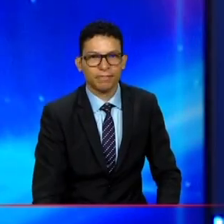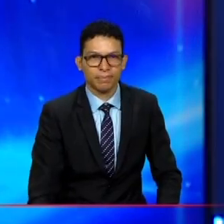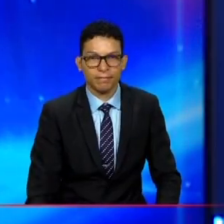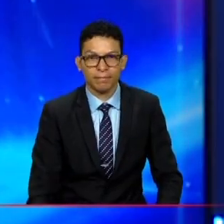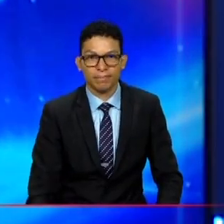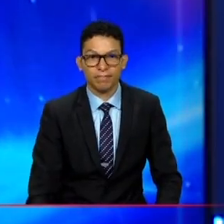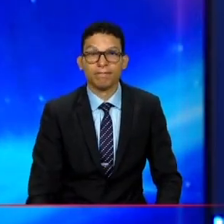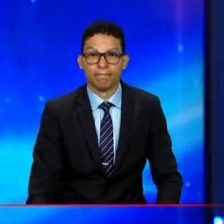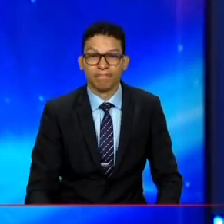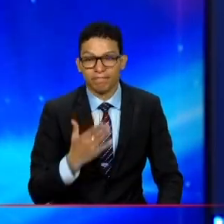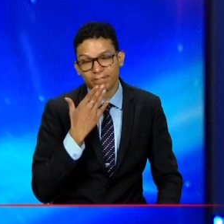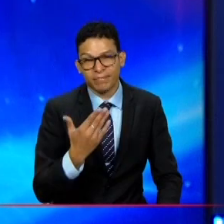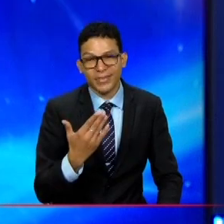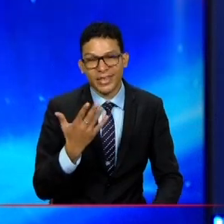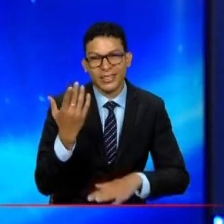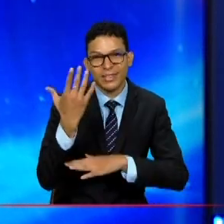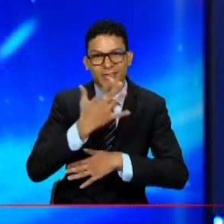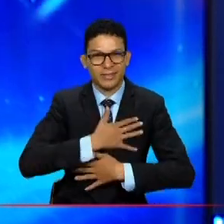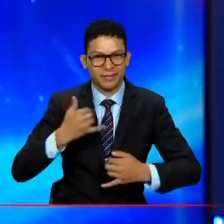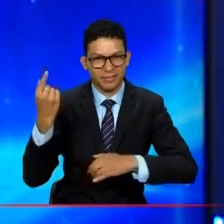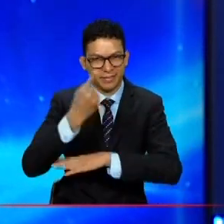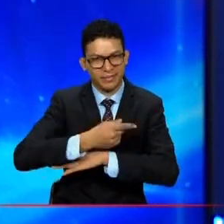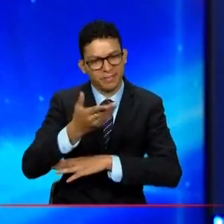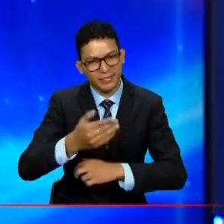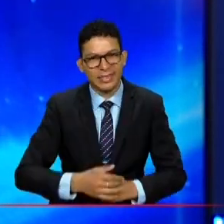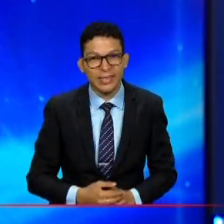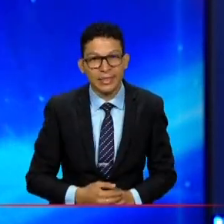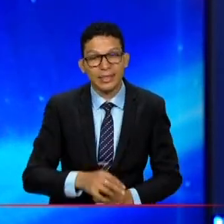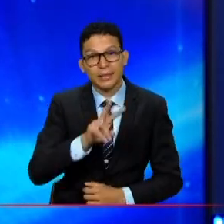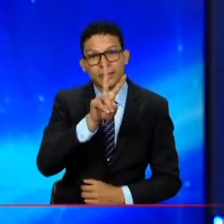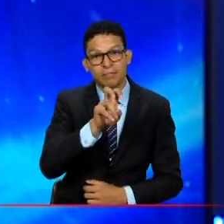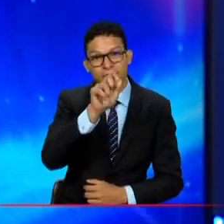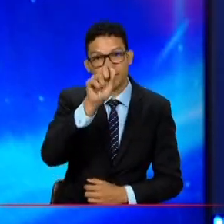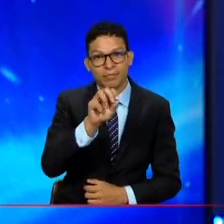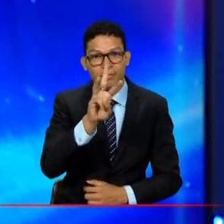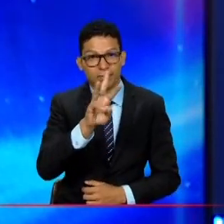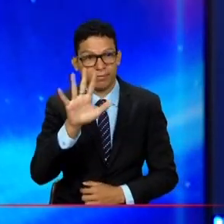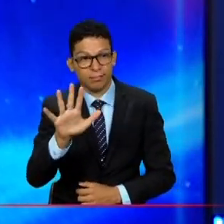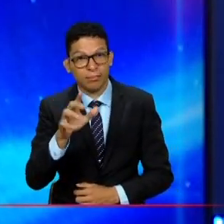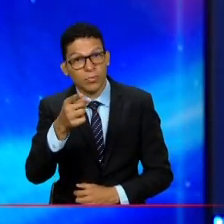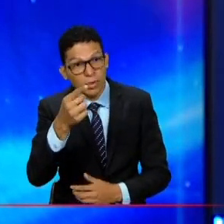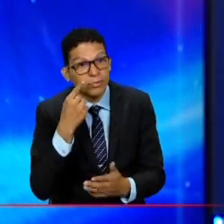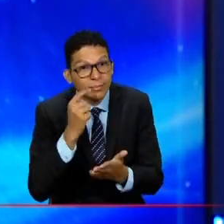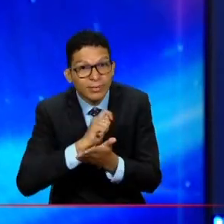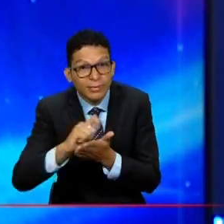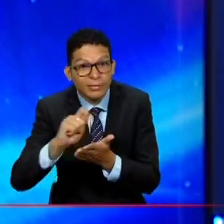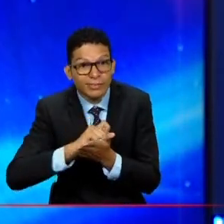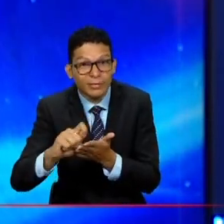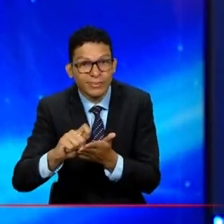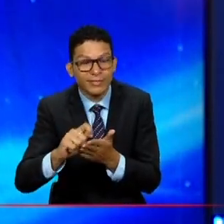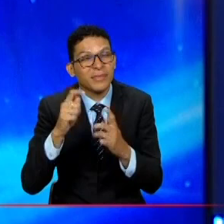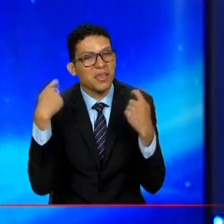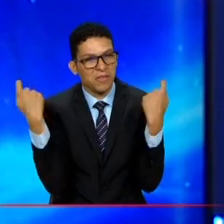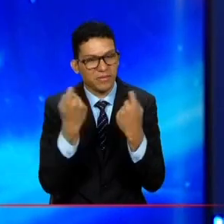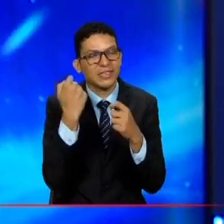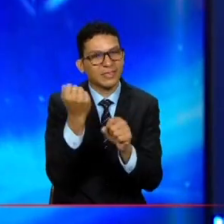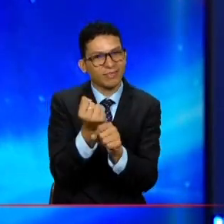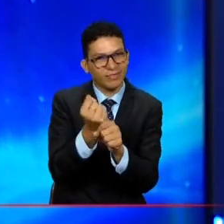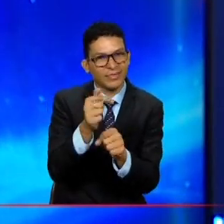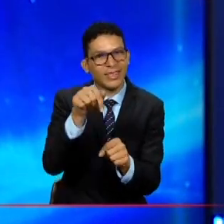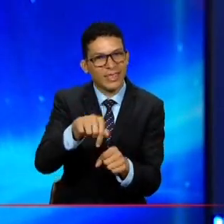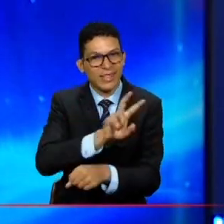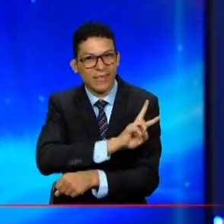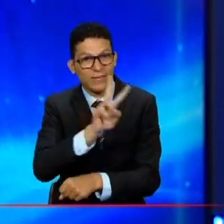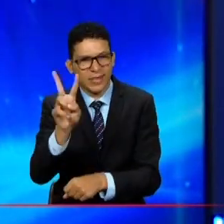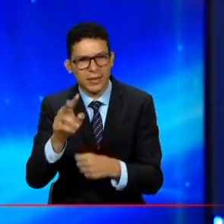Karen Gracias feliz resto de día 7 de la mañana 35 minutos momento para que tome nota porque hay ofertas de empleo en el Valle del